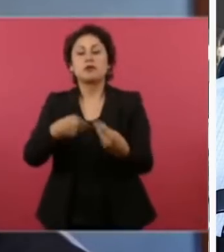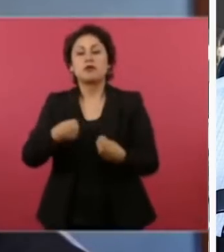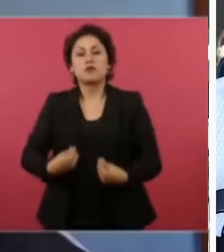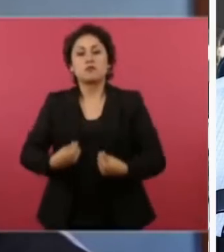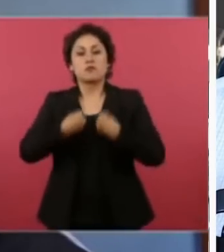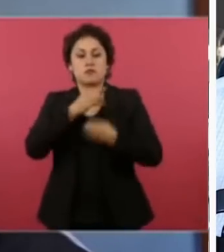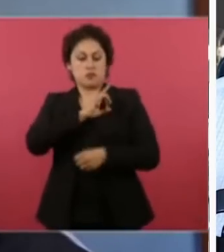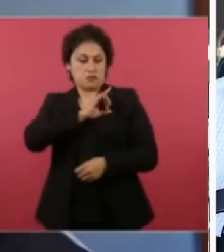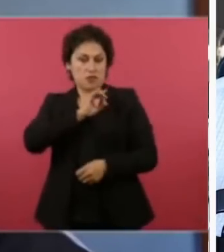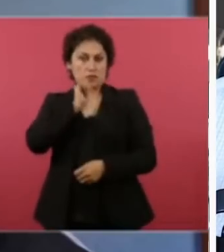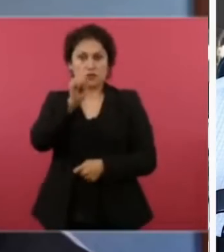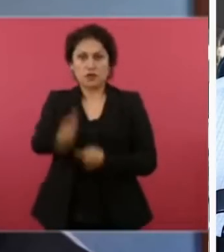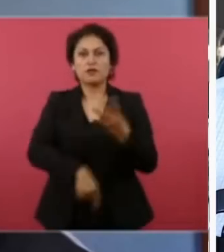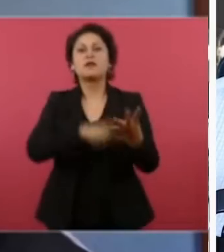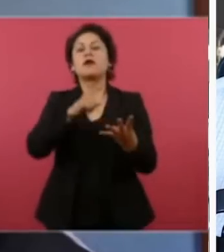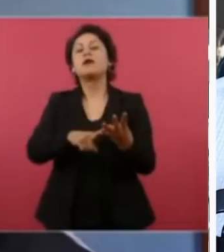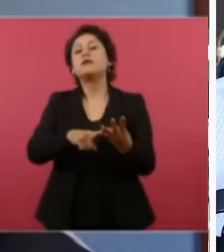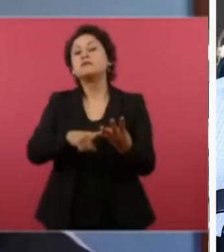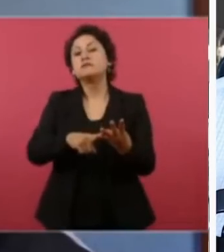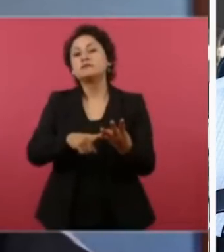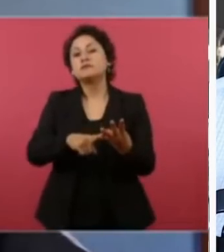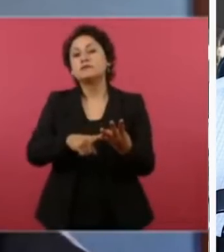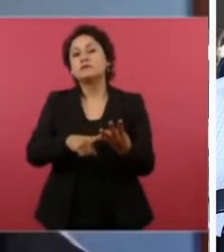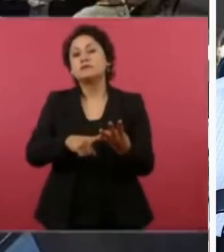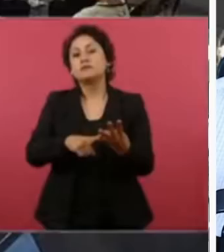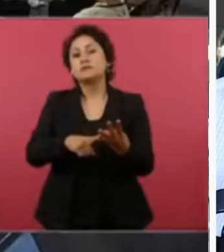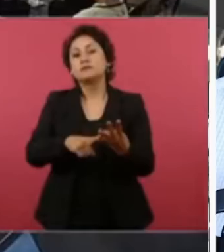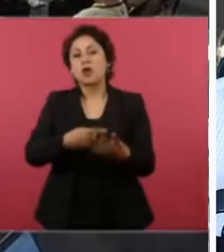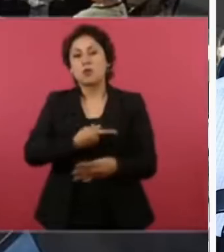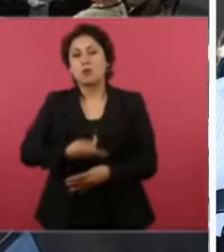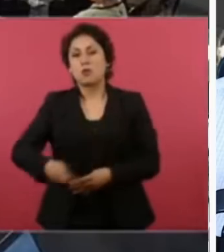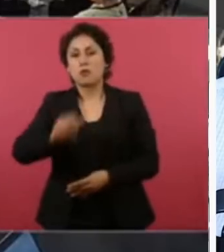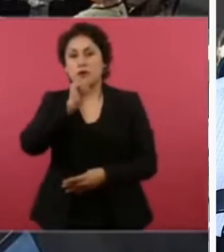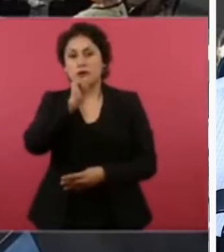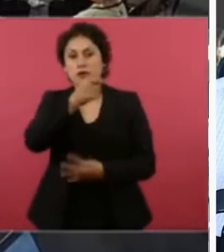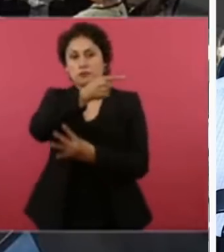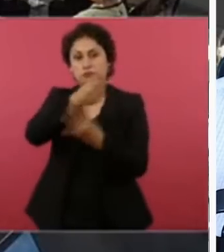temores y el derecho a vivir libres de miserias.